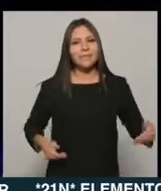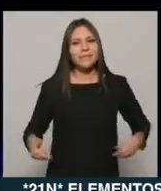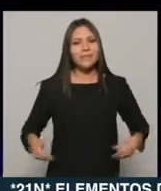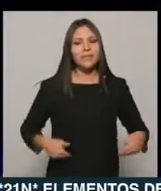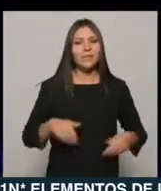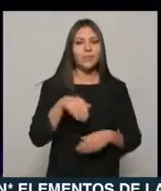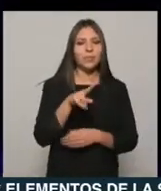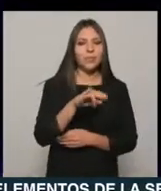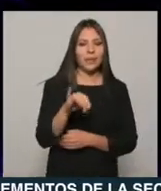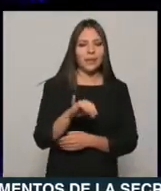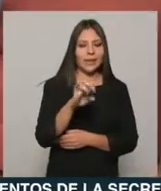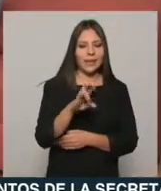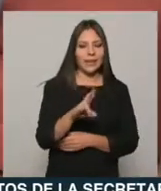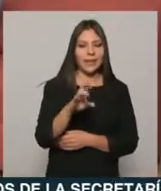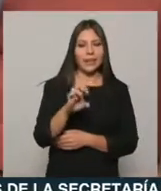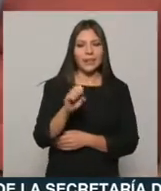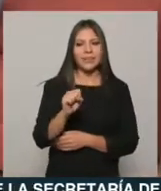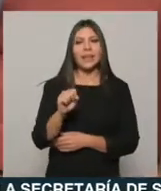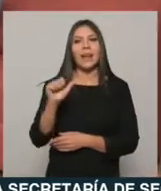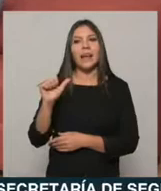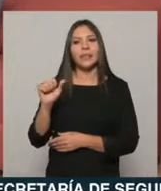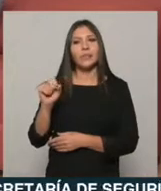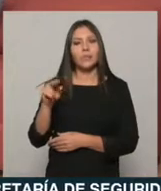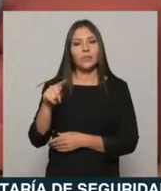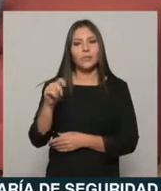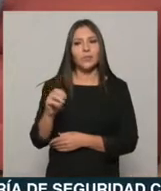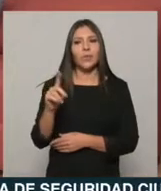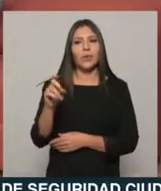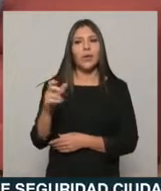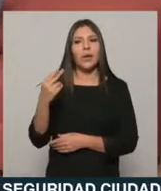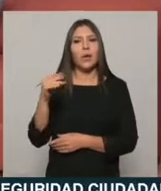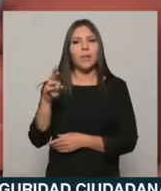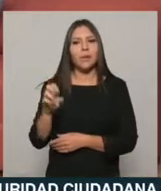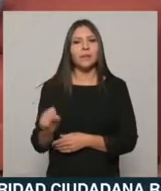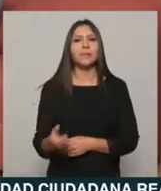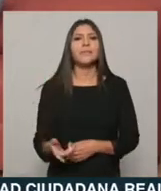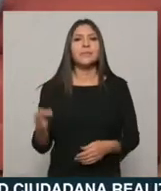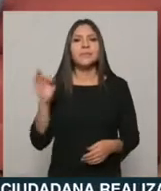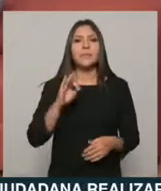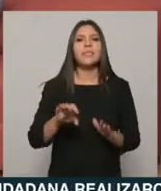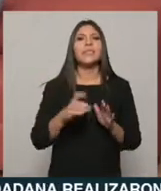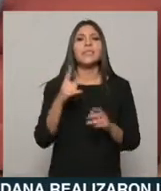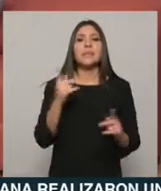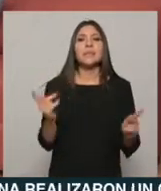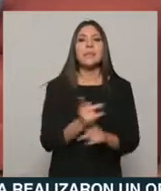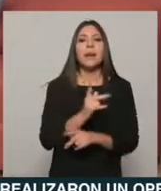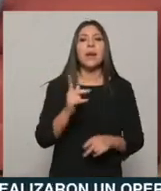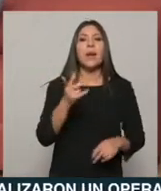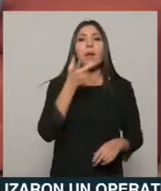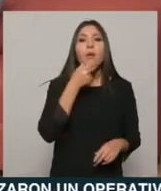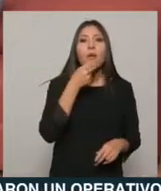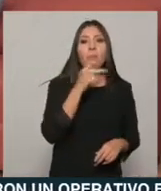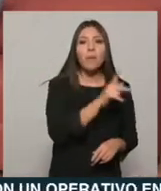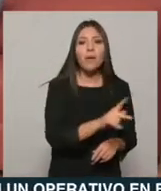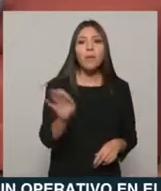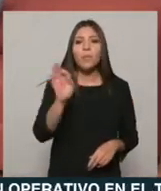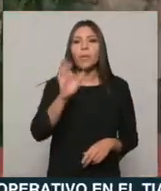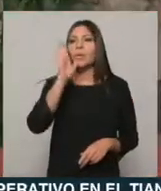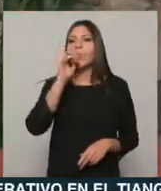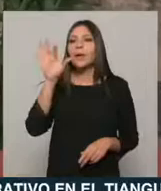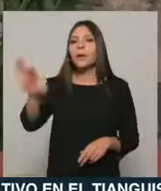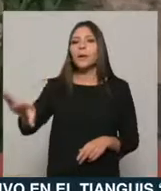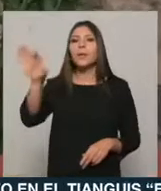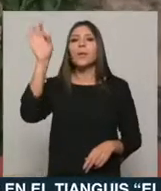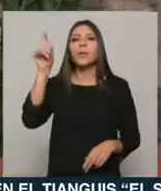hombres, leía que, bueno, pues para interesarnos en el tema hay que hacernos la pregunta, ¿qué sería de los hombres si no hubieran tenido la oportunidad de elegir a su